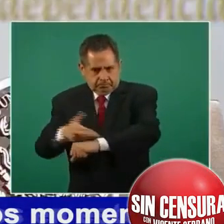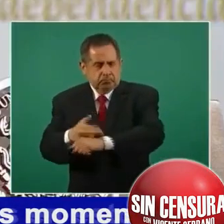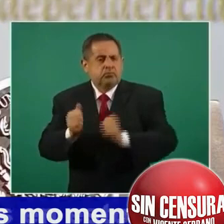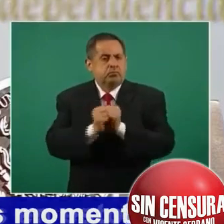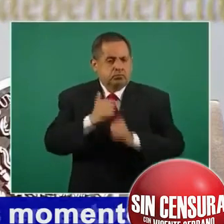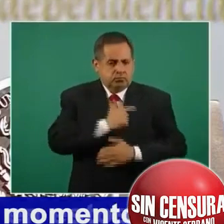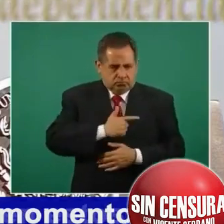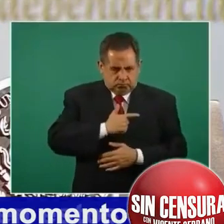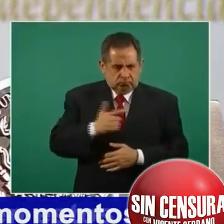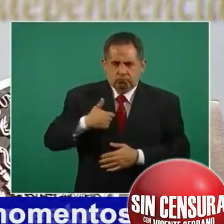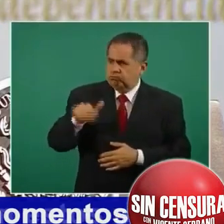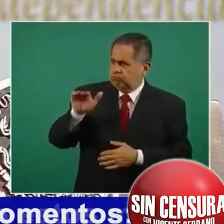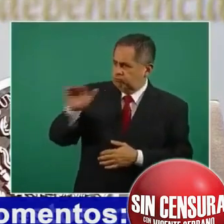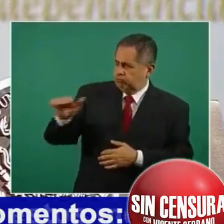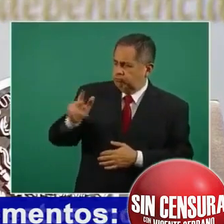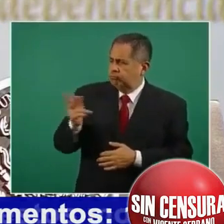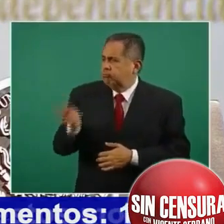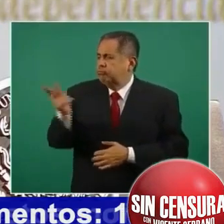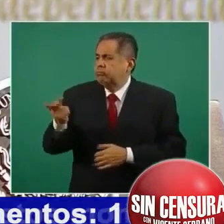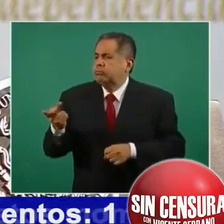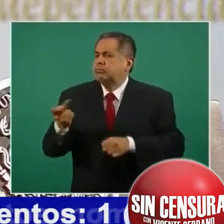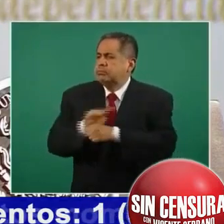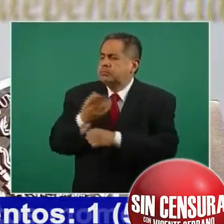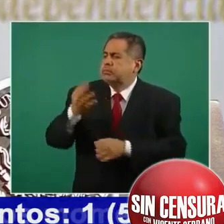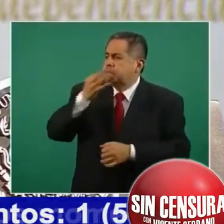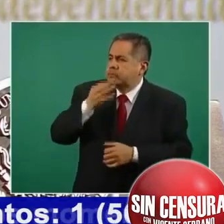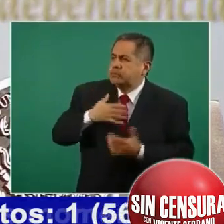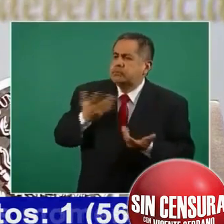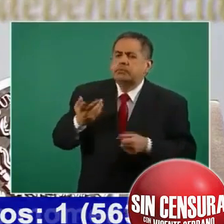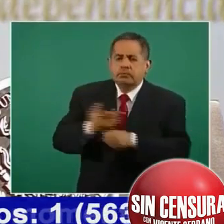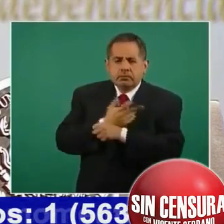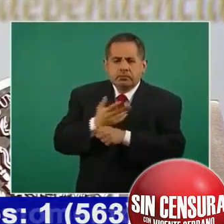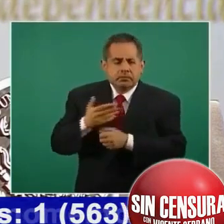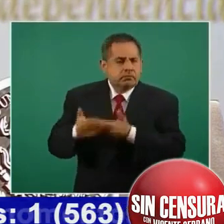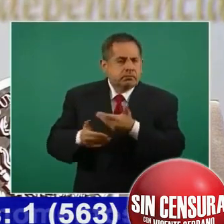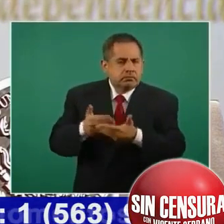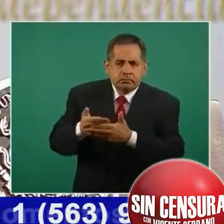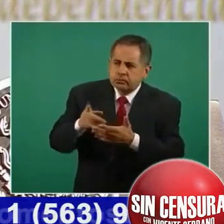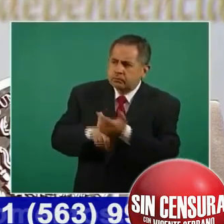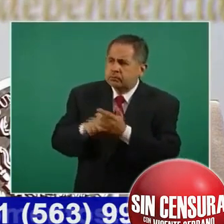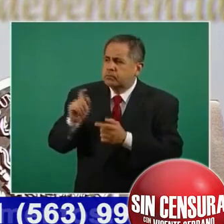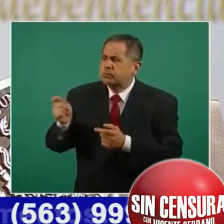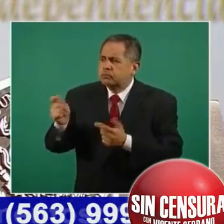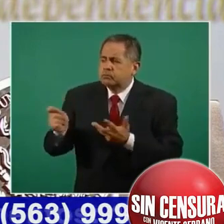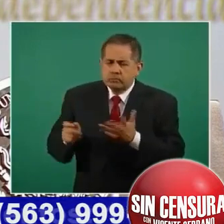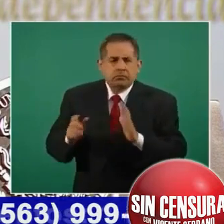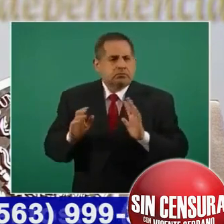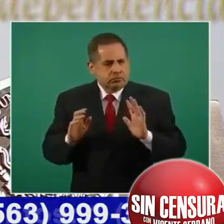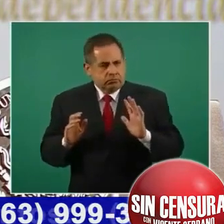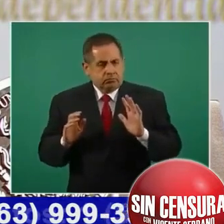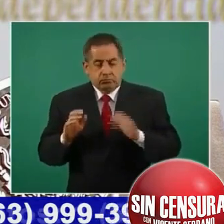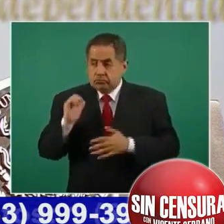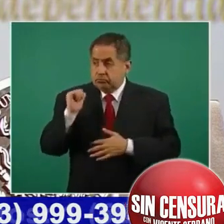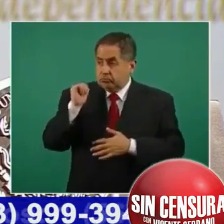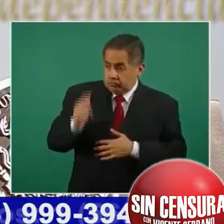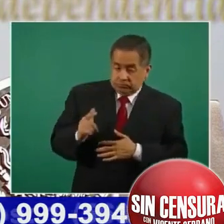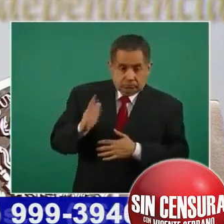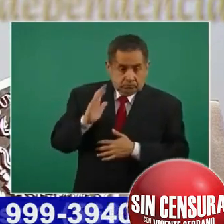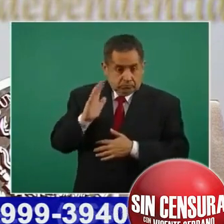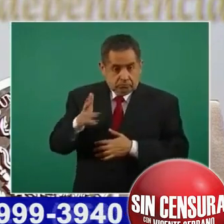yo investigo qué avances ha tenido estas denuncias y si hay o